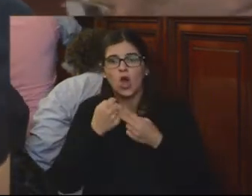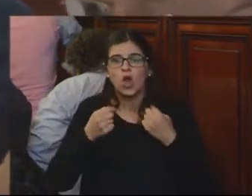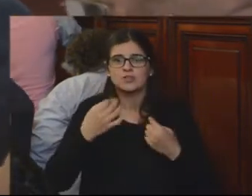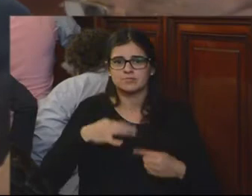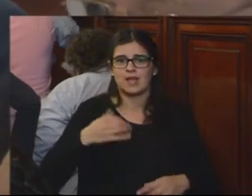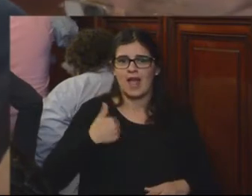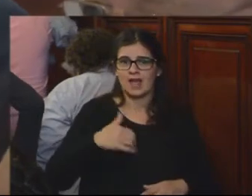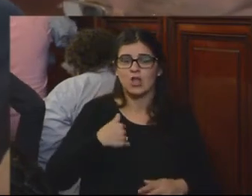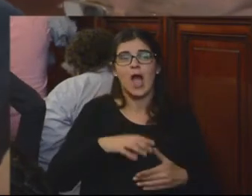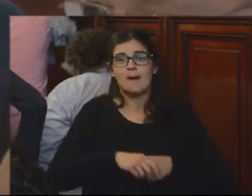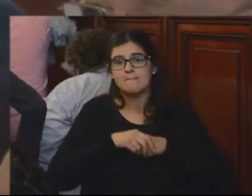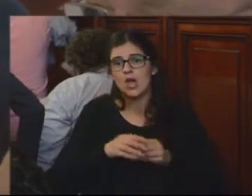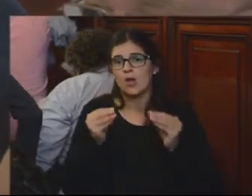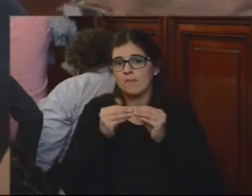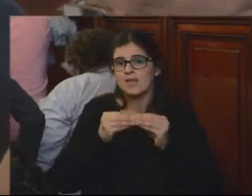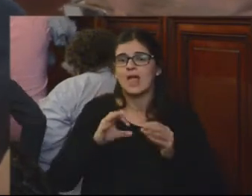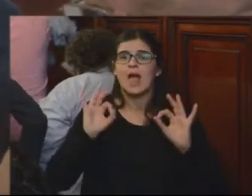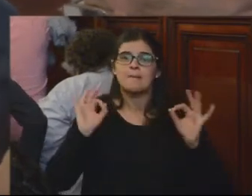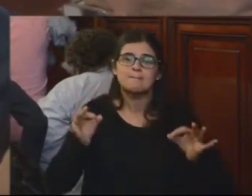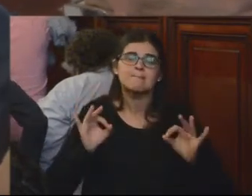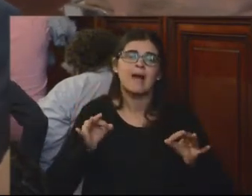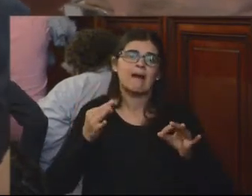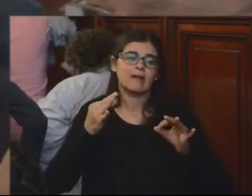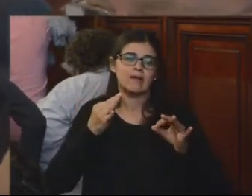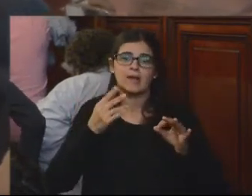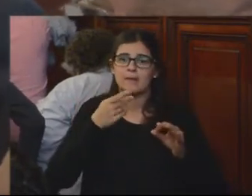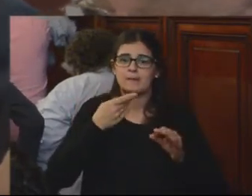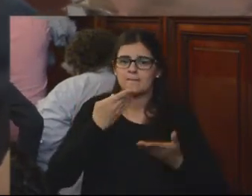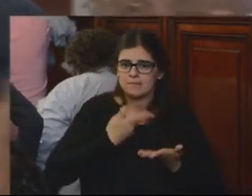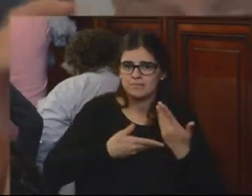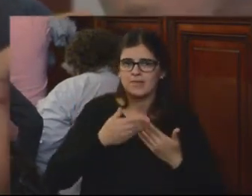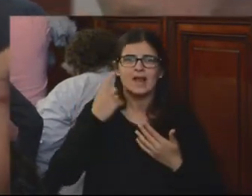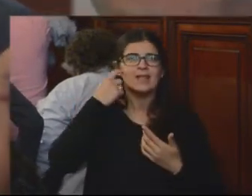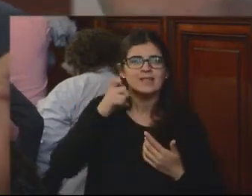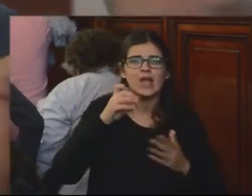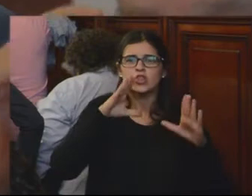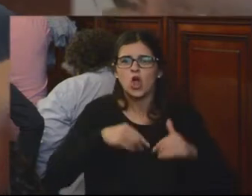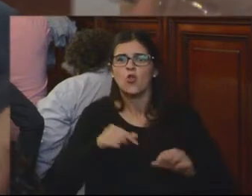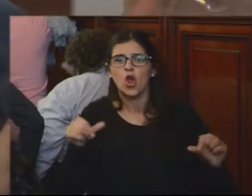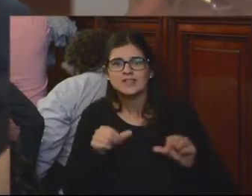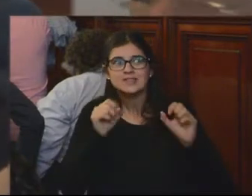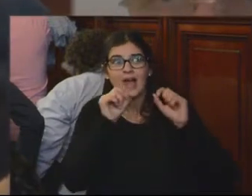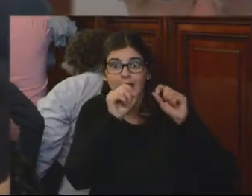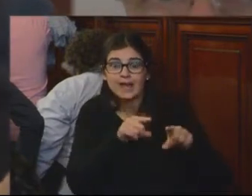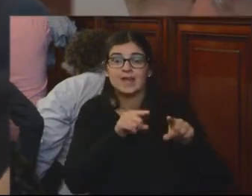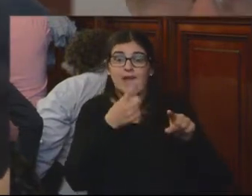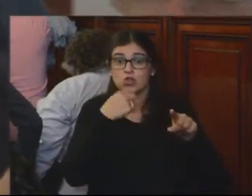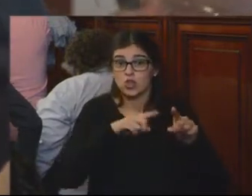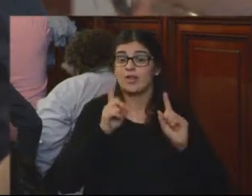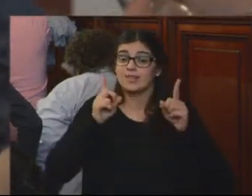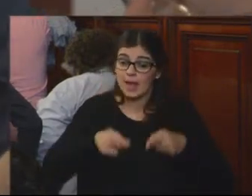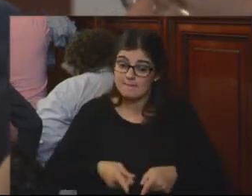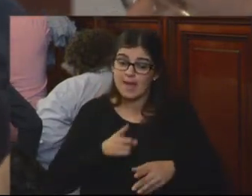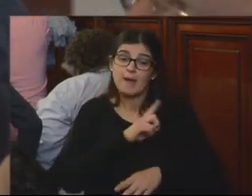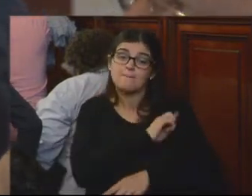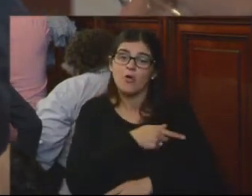amigo colega hermano eduardo y dual de la idea todo que se hacía y entonces también el poder